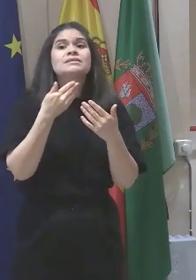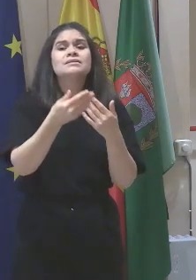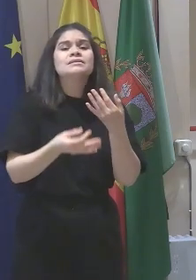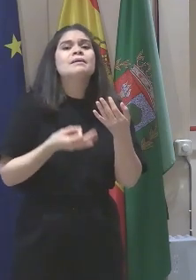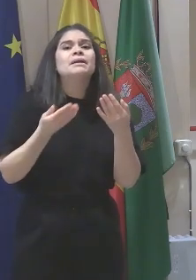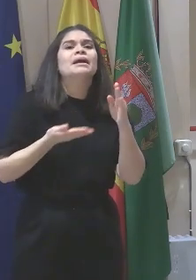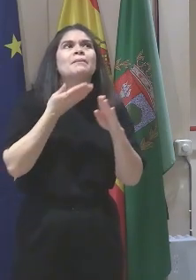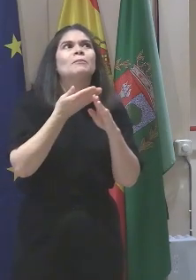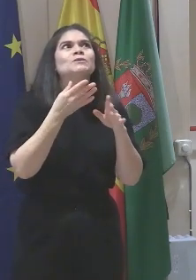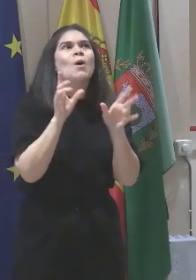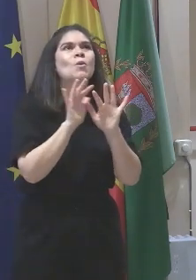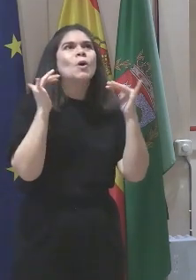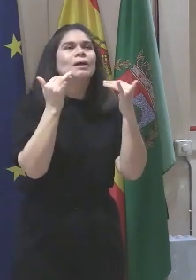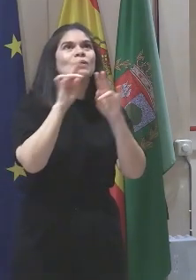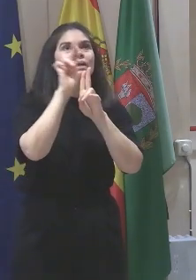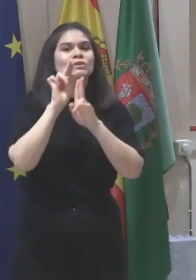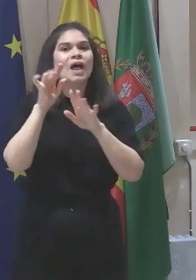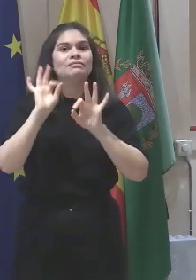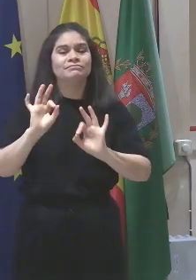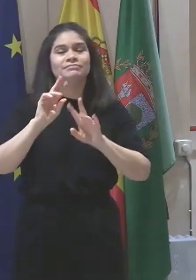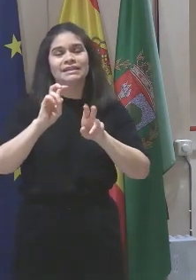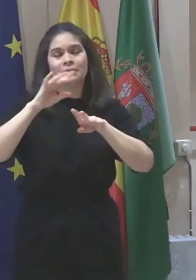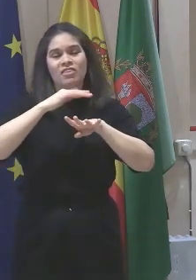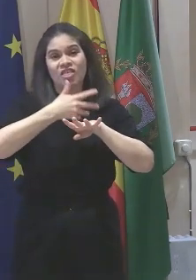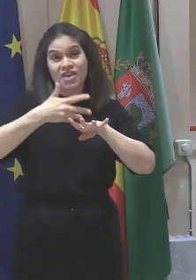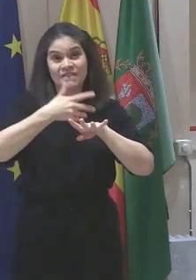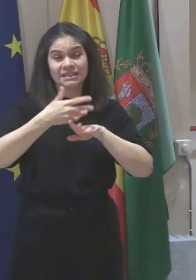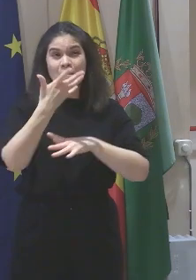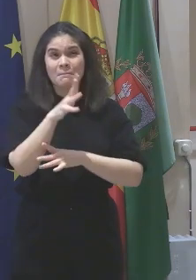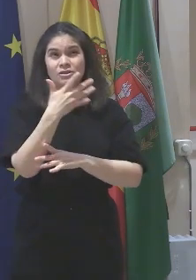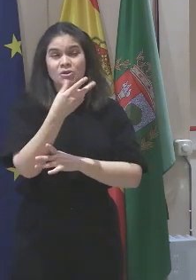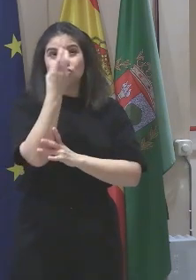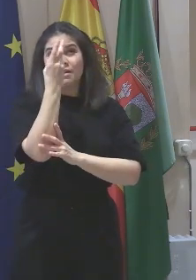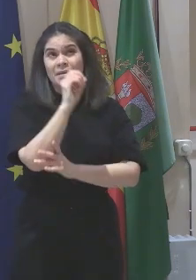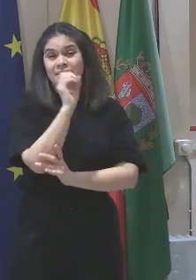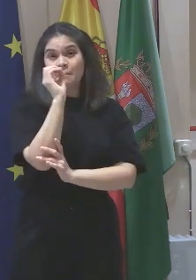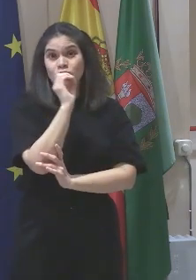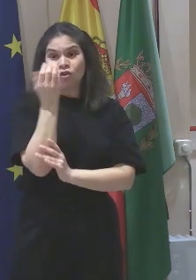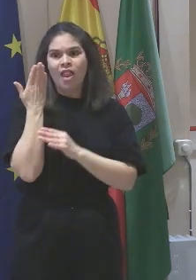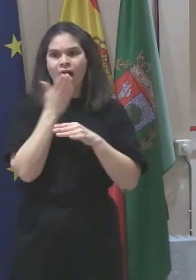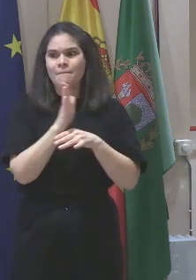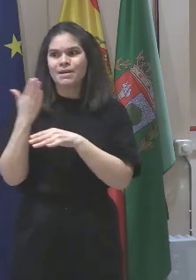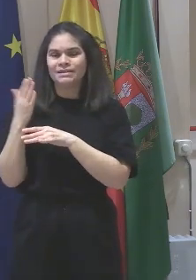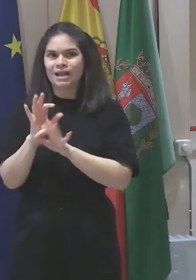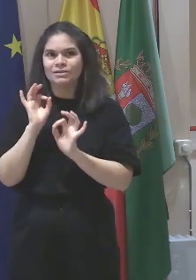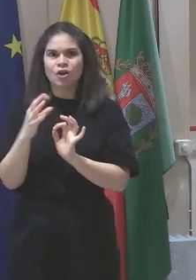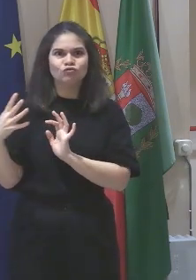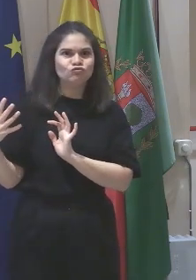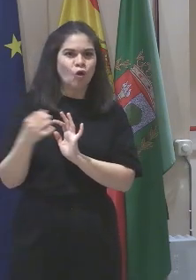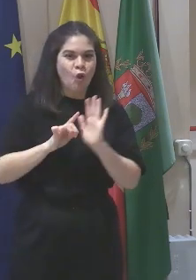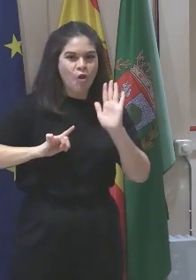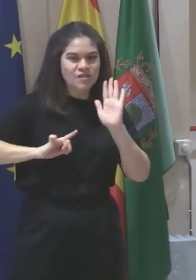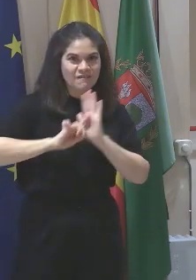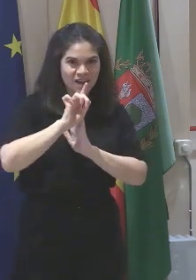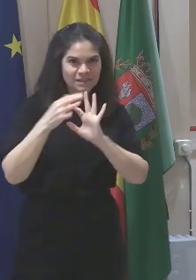congreso internacional de diabetes, pues fácil, en torno al 20% de las presentaciones son acerca de todos los